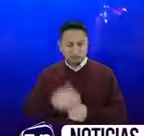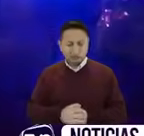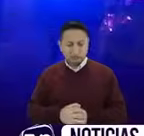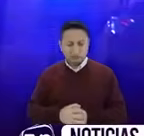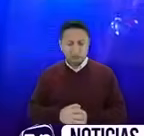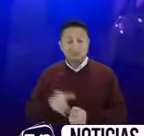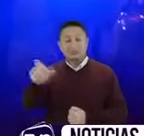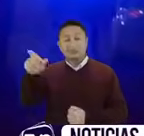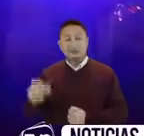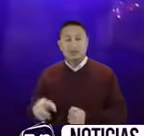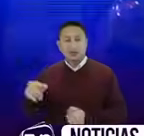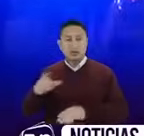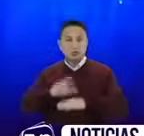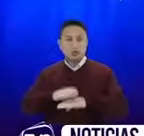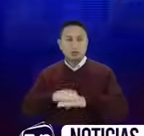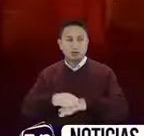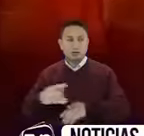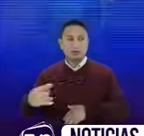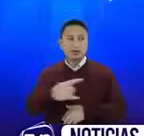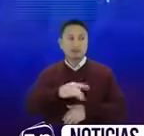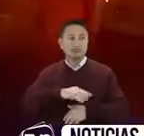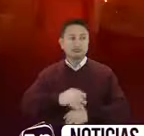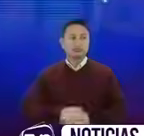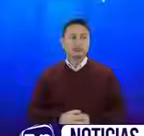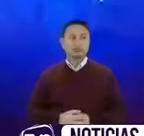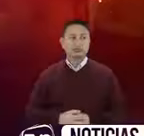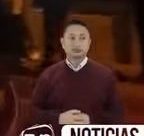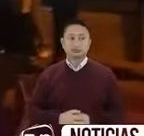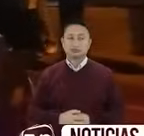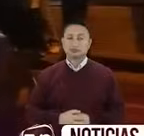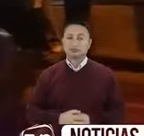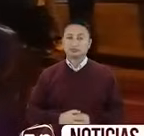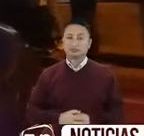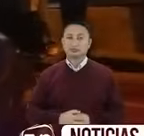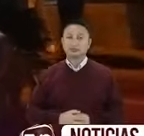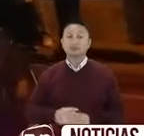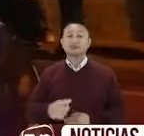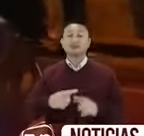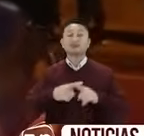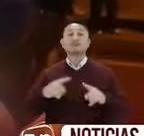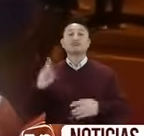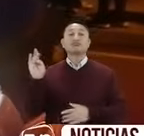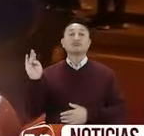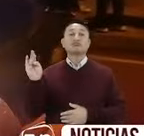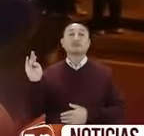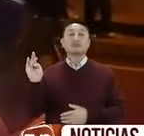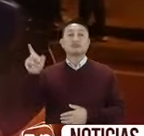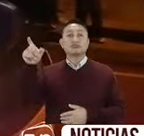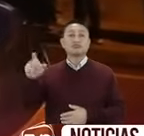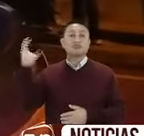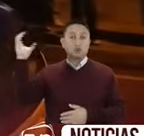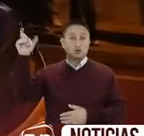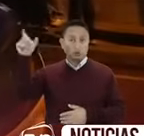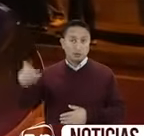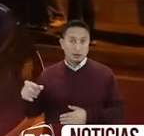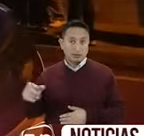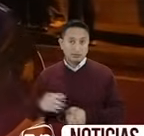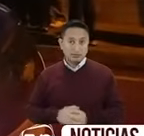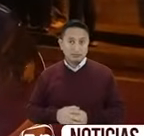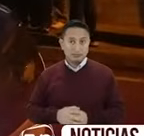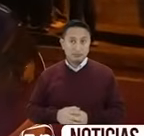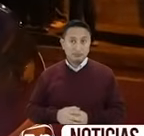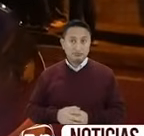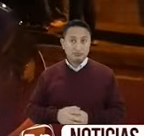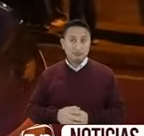principales sospechosas dentro de este crimen. La ex esposa, una colombiana que él tenía, que vivía ahí, y se le ha ido llevando